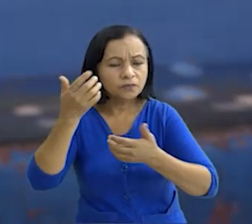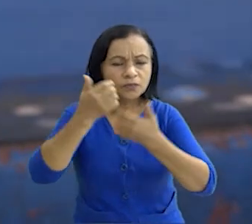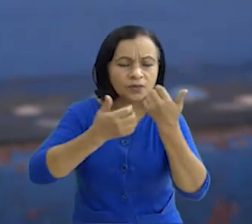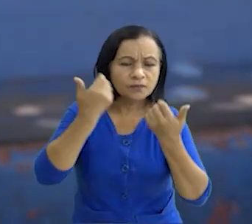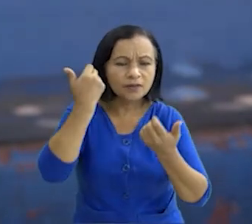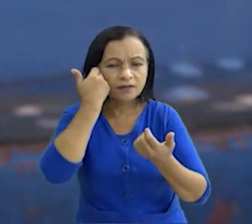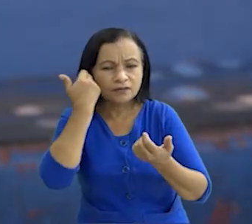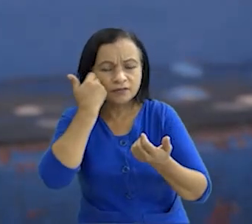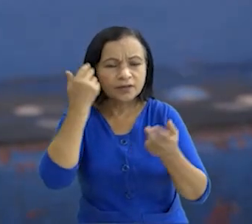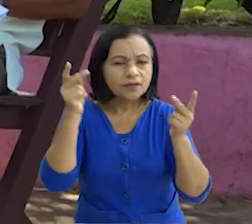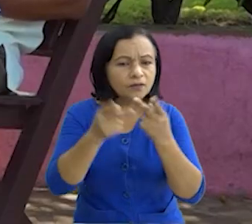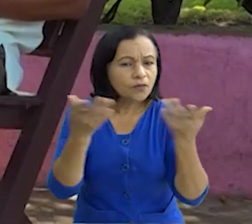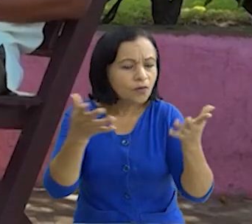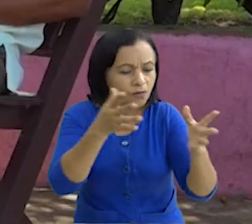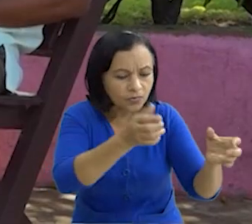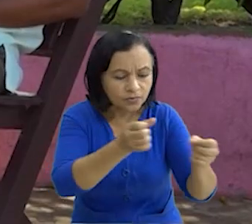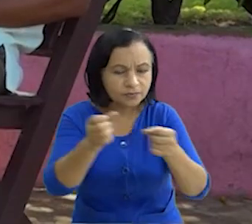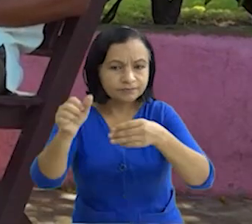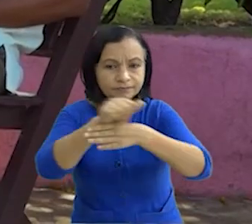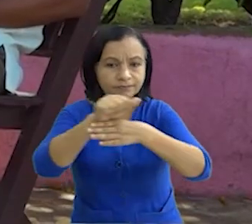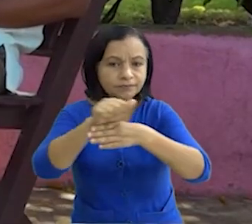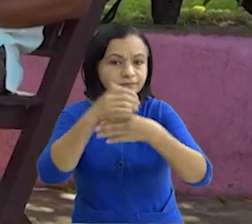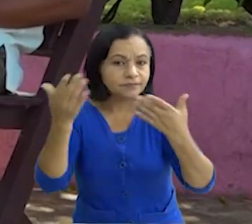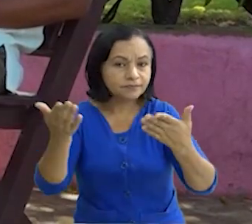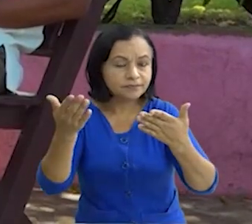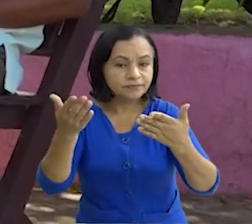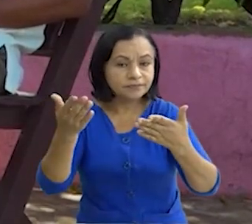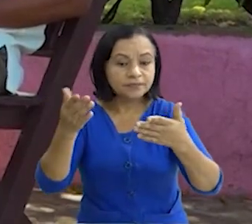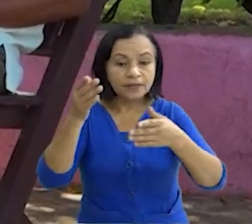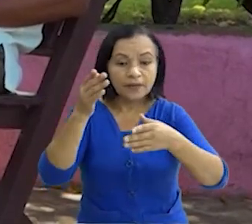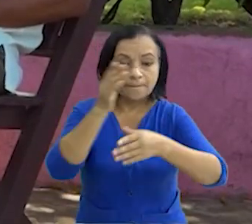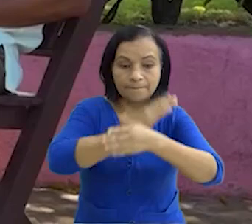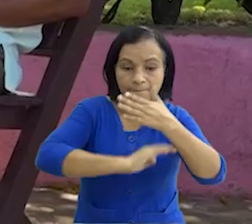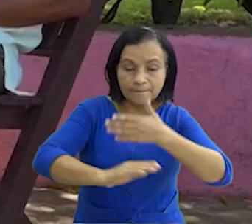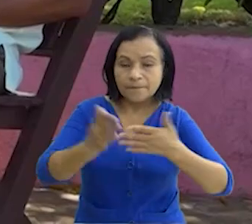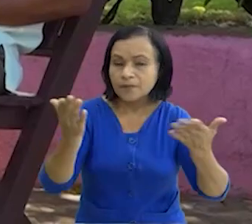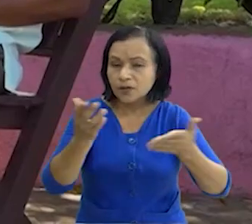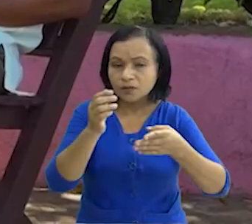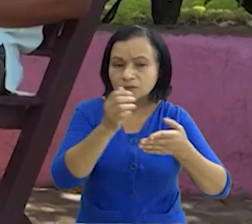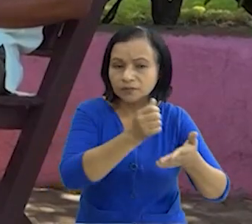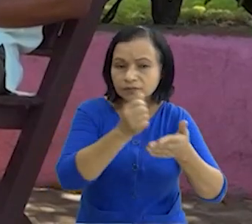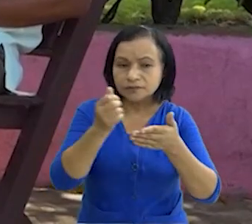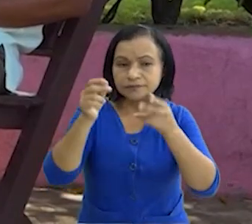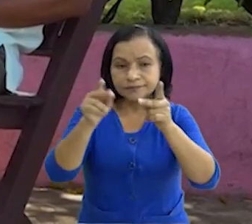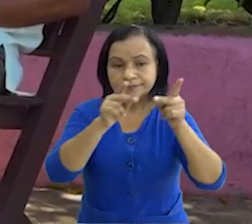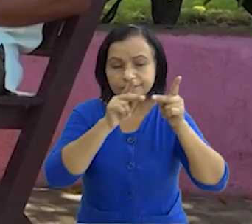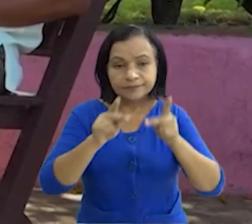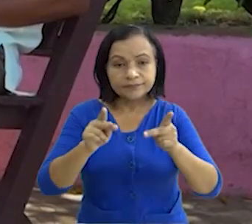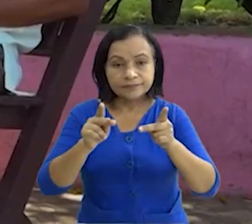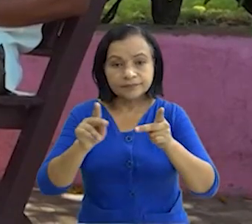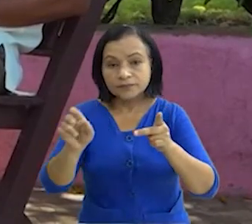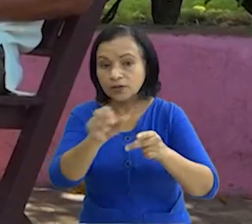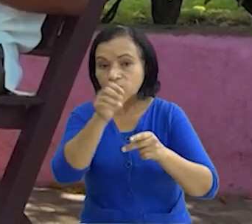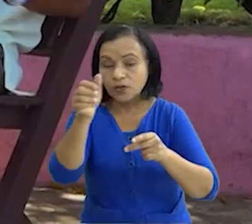de enfermedades crónicas, ¿cómo nos preparamos? Para los que somos lisiados, ¿cómo nos preparamos? Para aquellas personas que tienen otra dolencia, ¿cómo